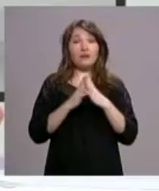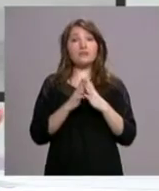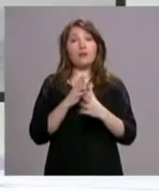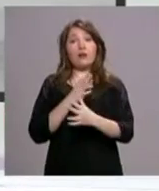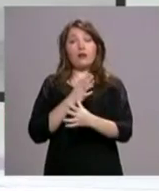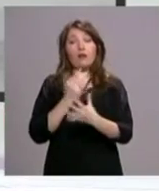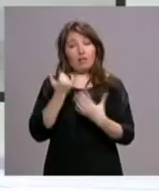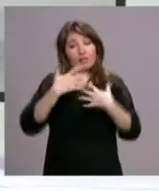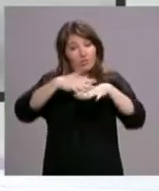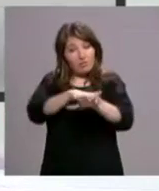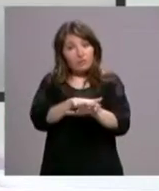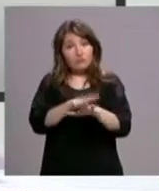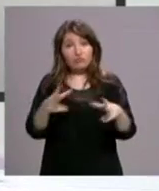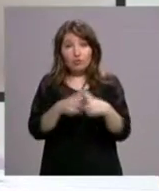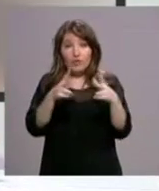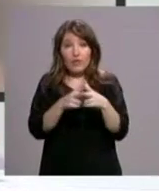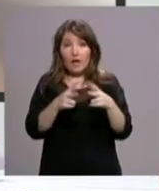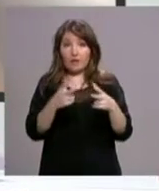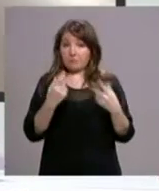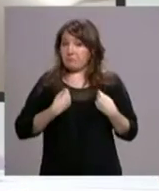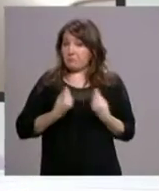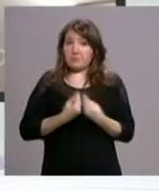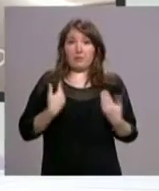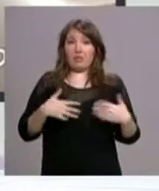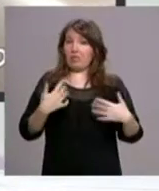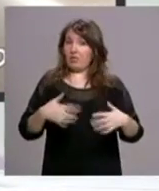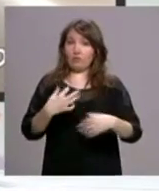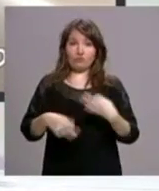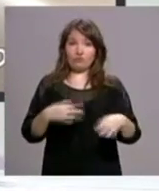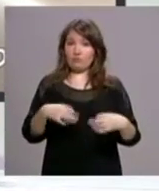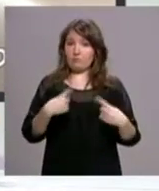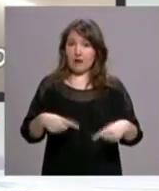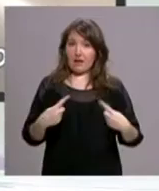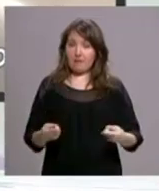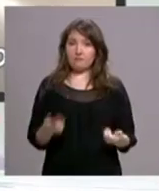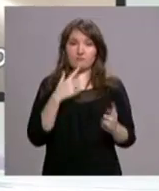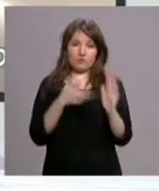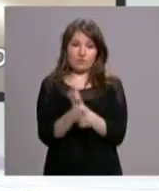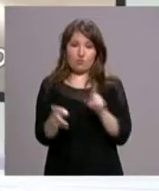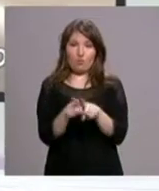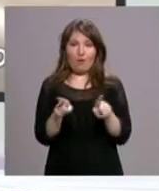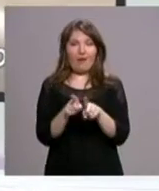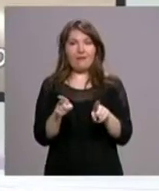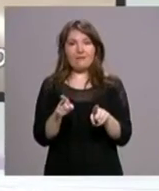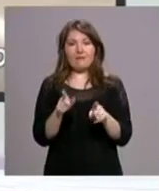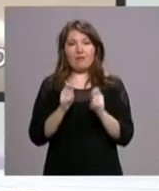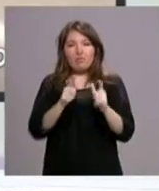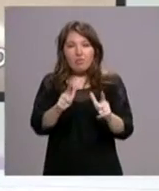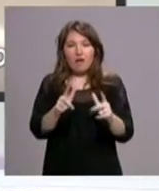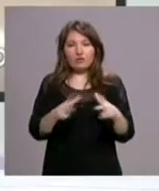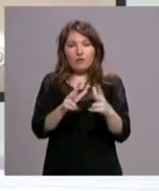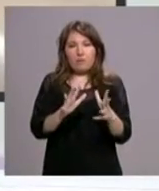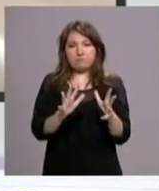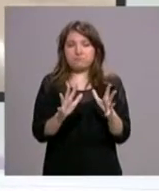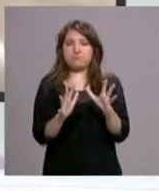sociedad, actuará, como Jesús dice en el Evangelio, al modo de cómo actúa la levadura en la masa. Ser fermento de una